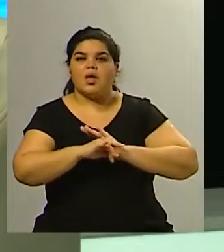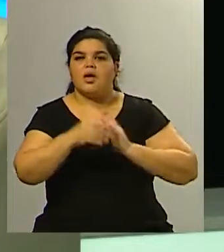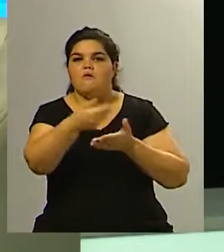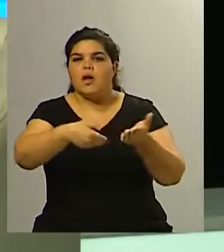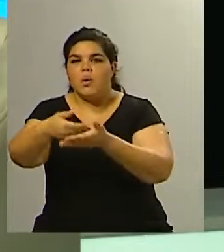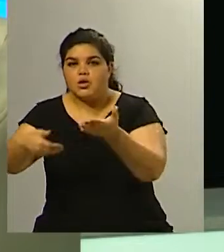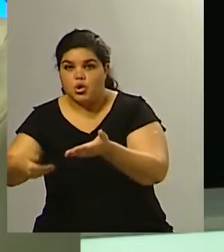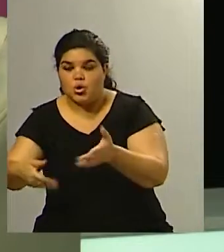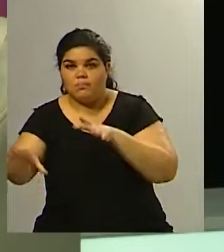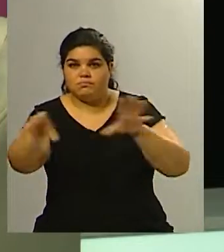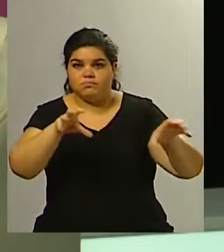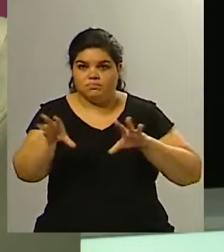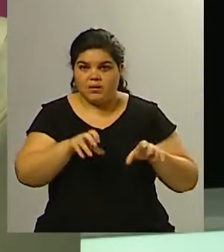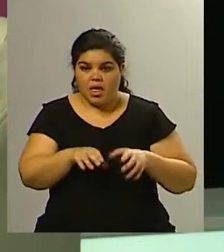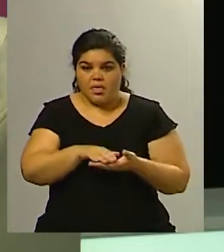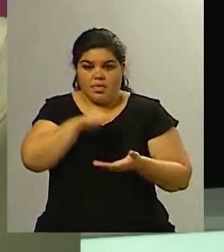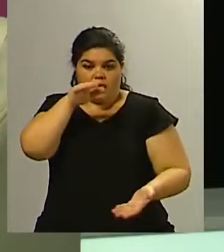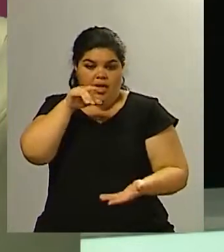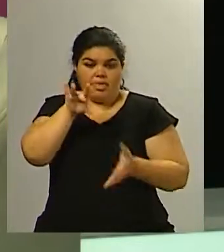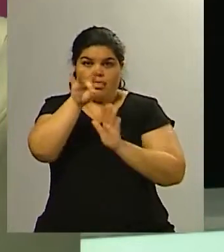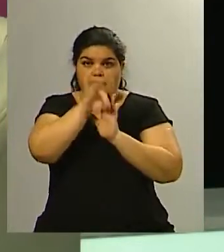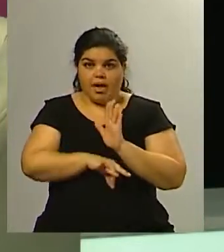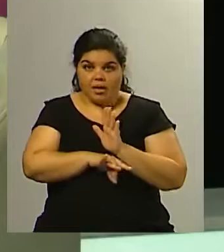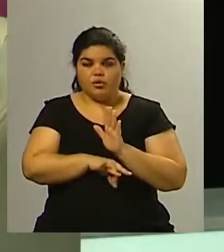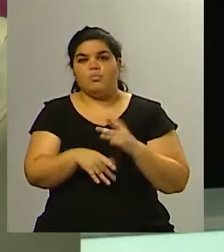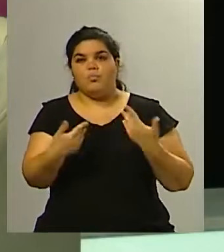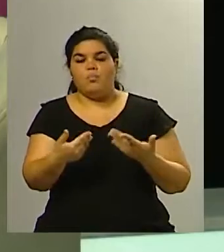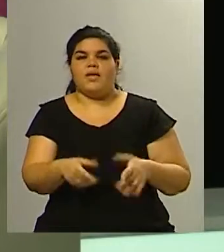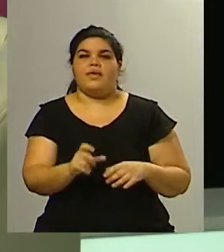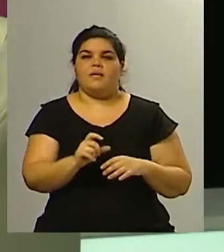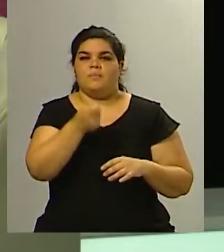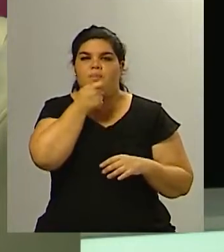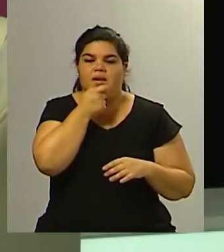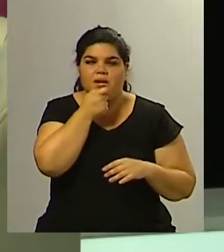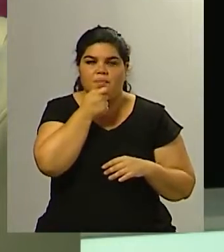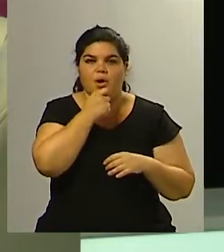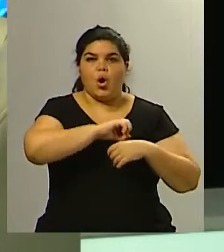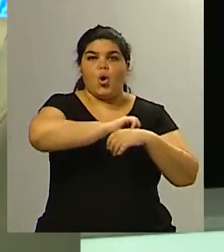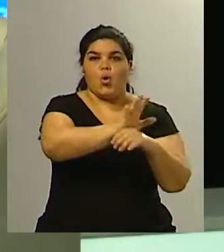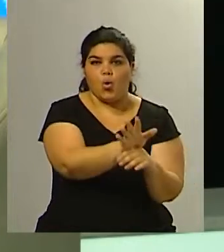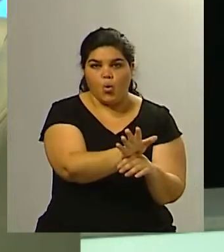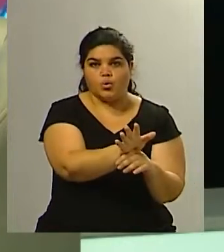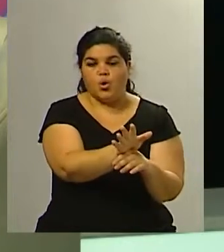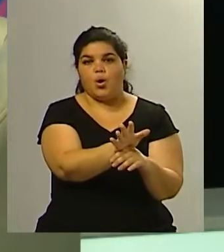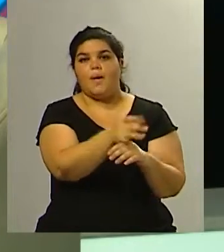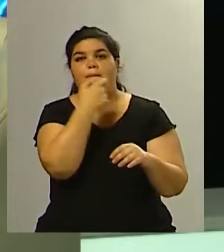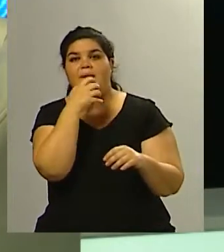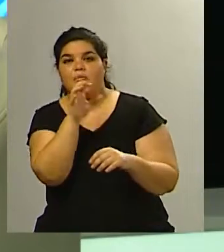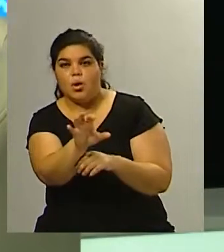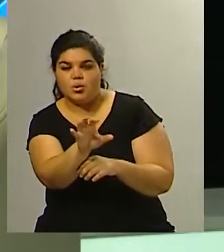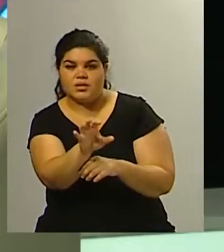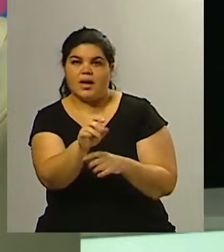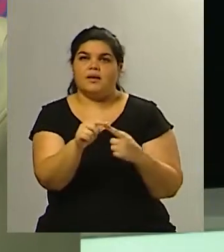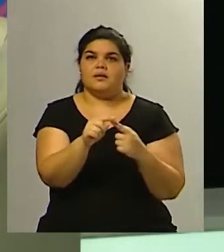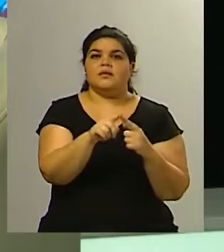nacional, después a nivel de regiones, por ejemplo, Cuyo tiene un dato específico, Mendoza, y después los